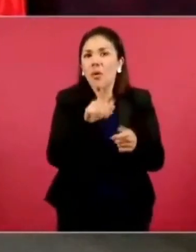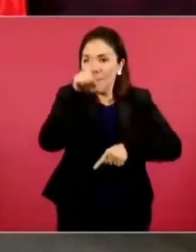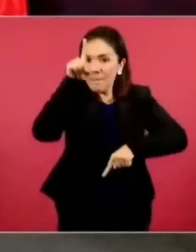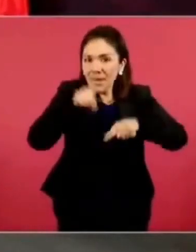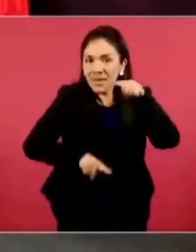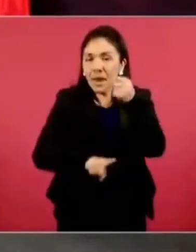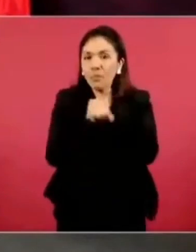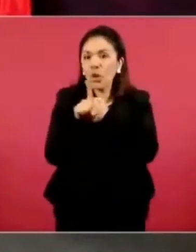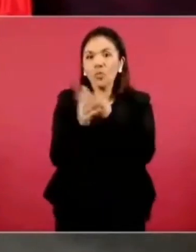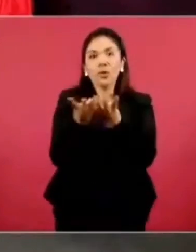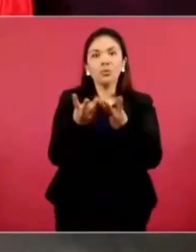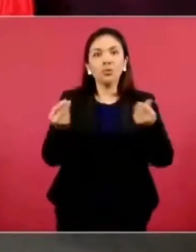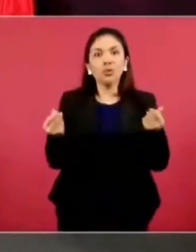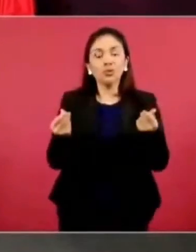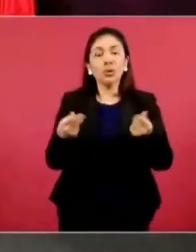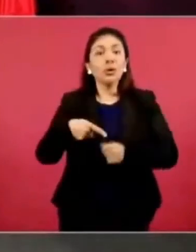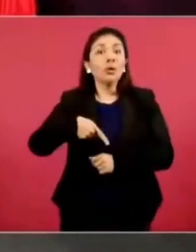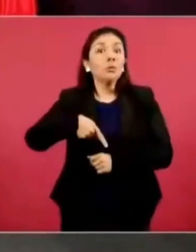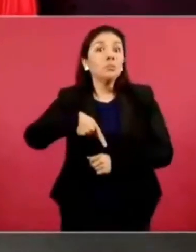Claro que los del Congreso